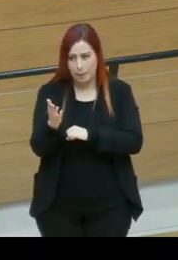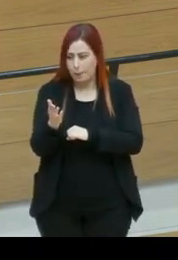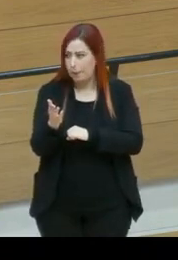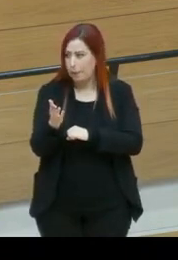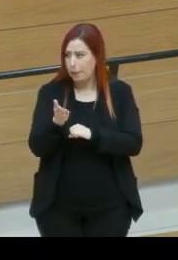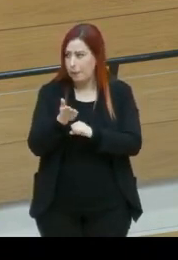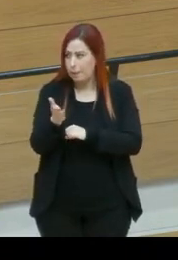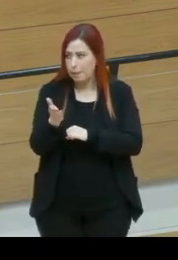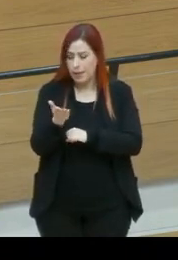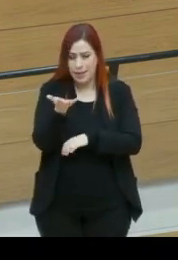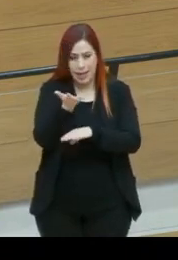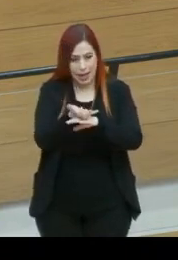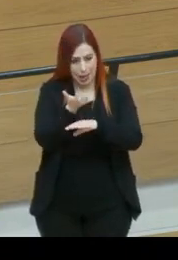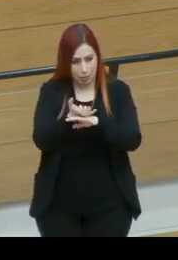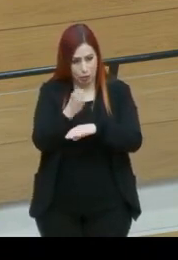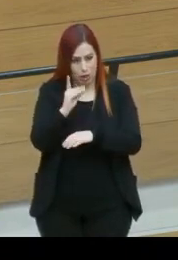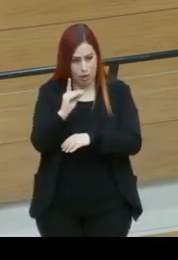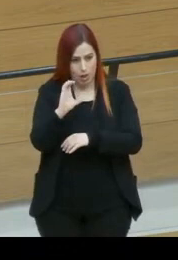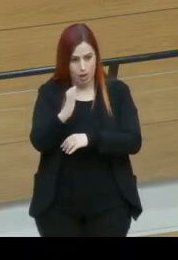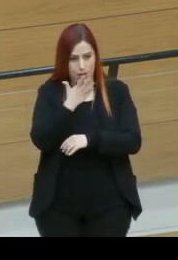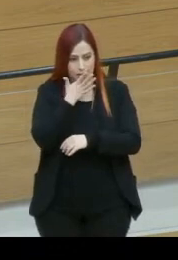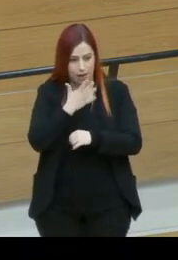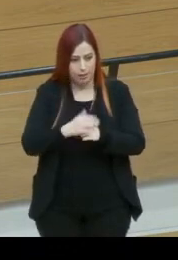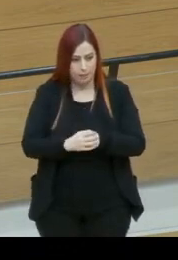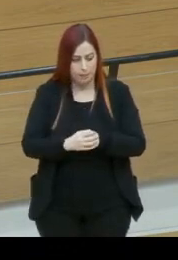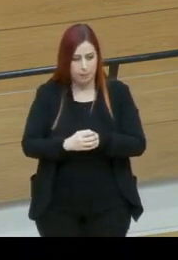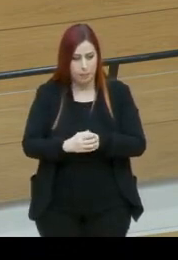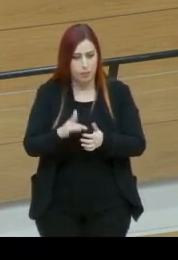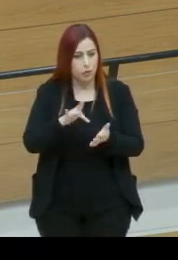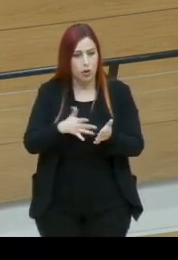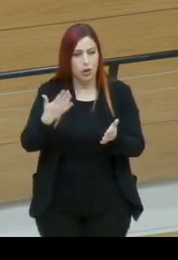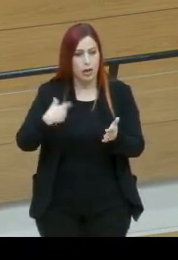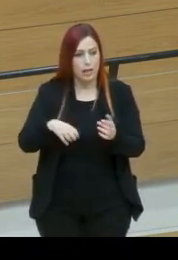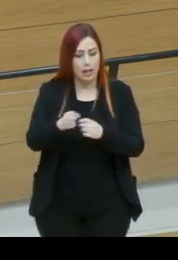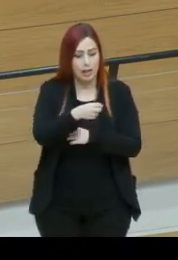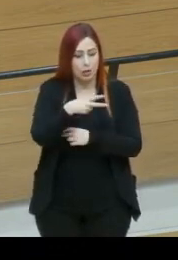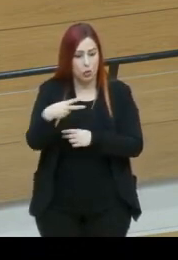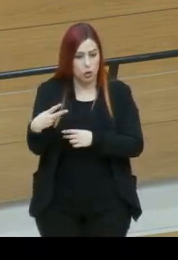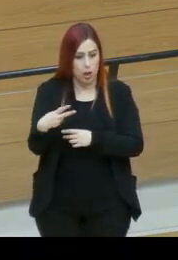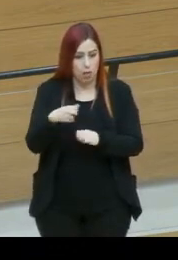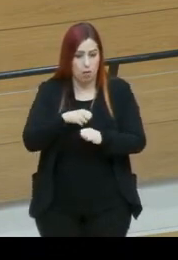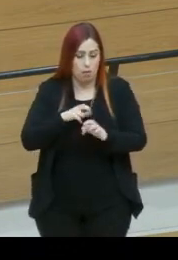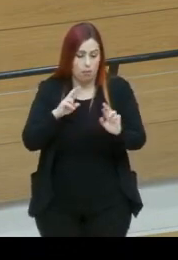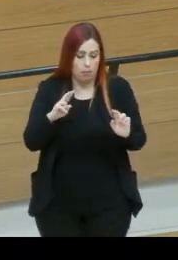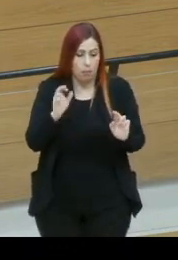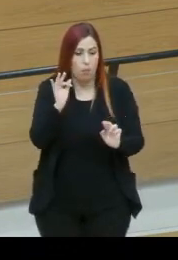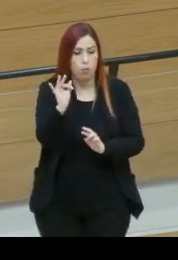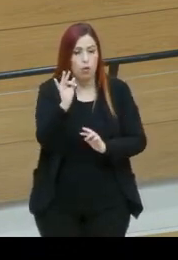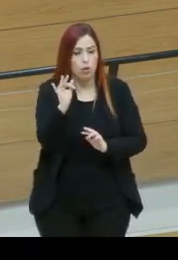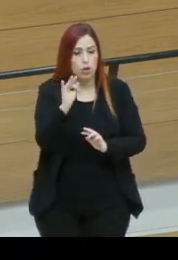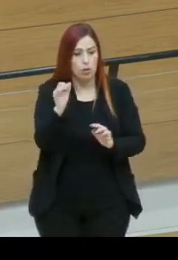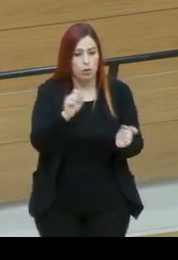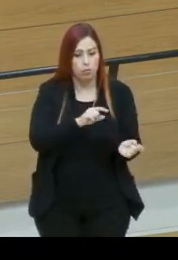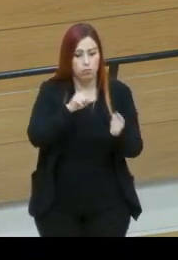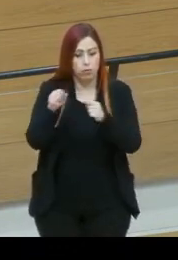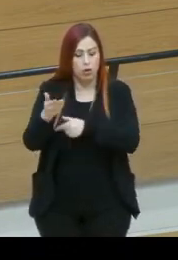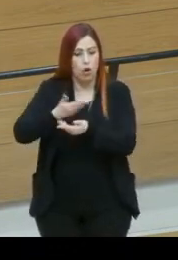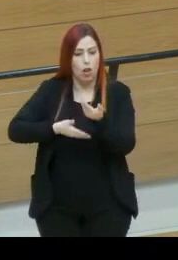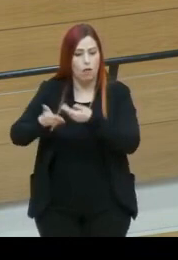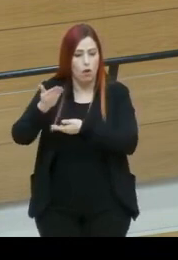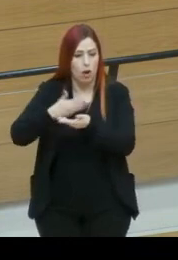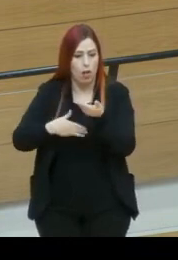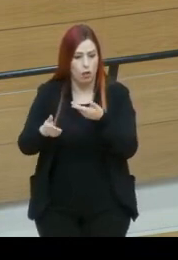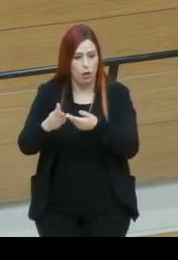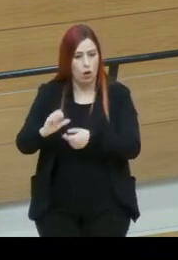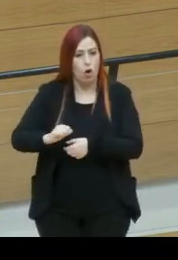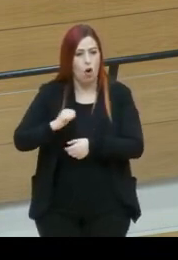parte receptora de D-Cysteine. Una vez obtenga resultados, y espero que positivos, lo llevaré en colaboración con el